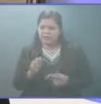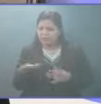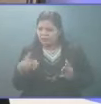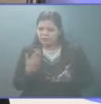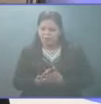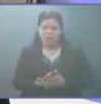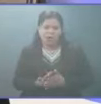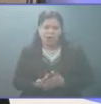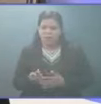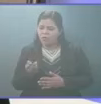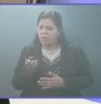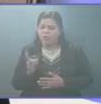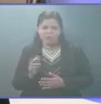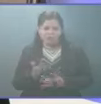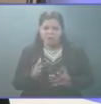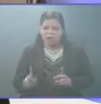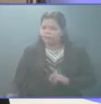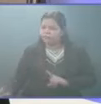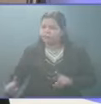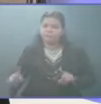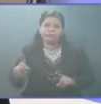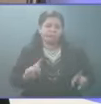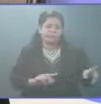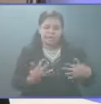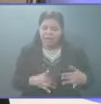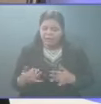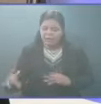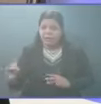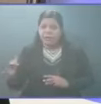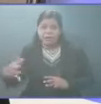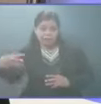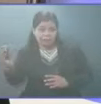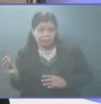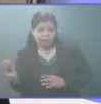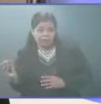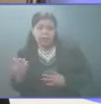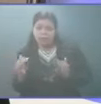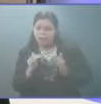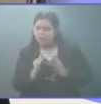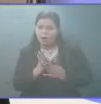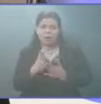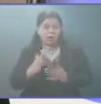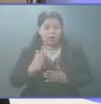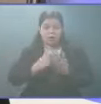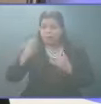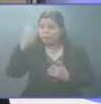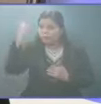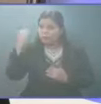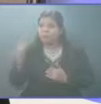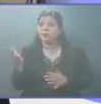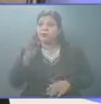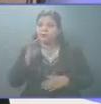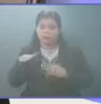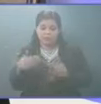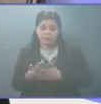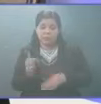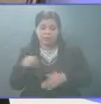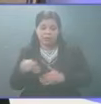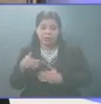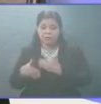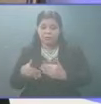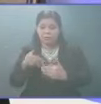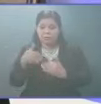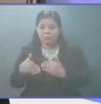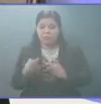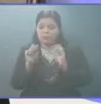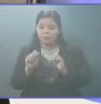todos, ¿verdad? Creo que las actividades al aire libre también jugaron un papel importante dentro de este confinamiento. El